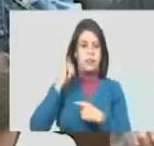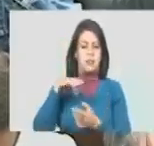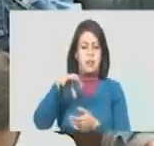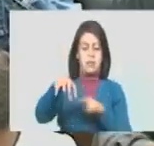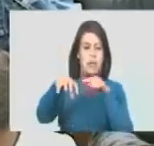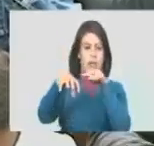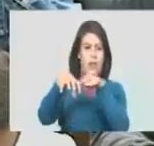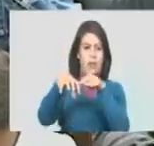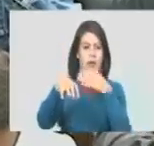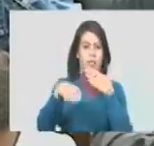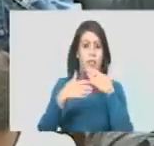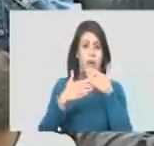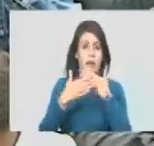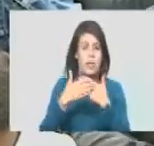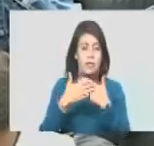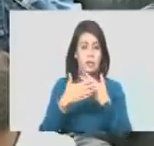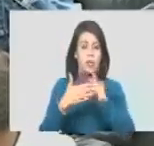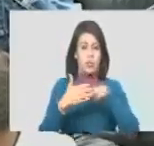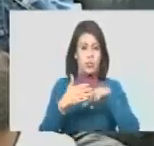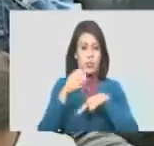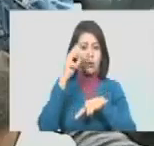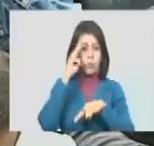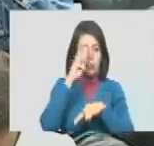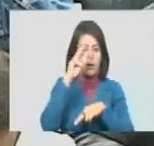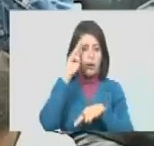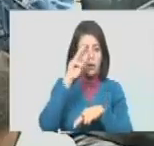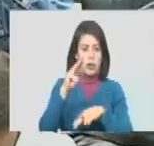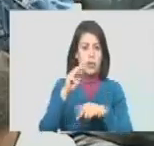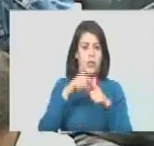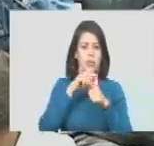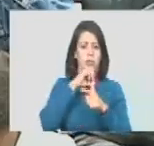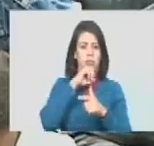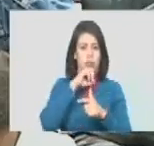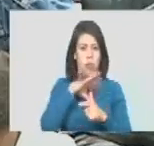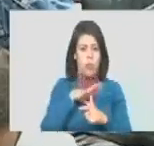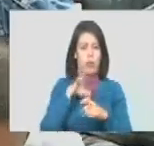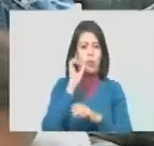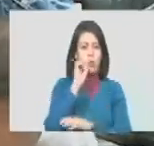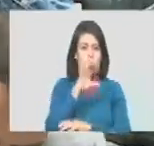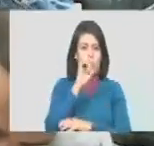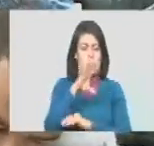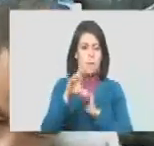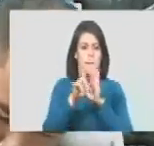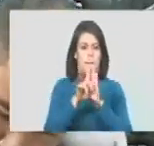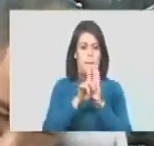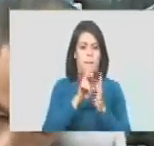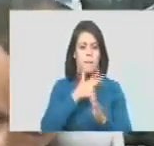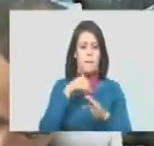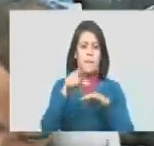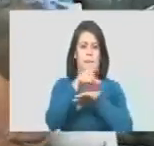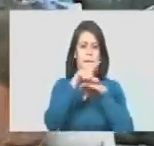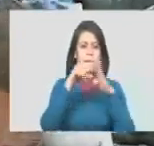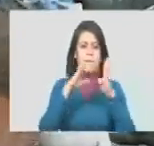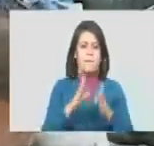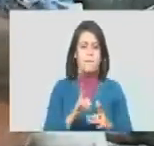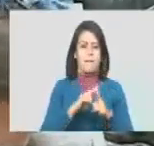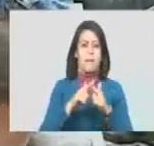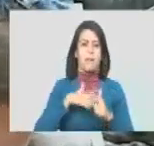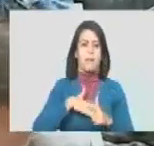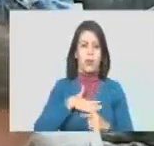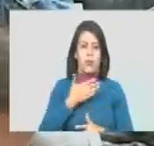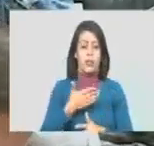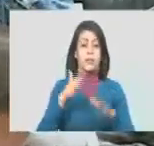provincia, gracias a un trabajo de nuestros maestros pueblos, de nuestros historiadores, del Consejo Legislativo, de nuestro gobernador del estado,